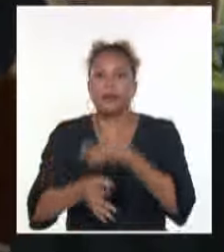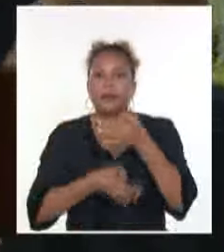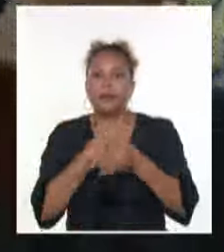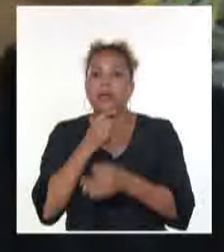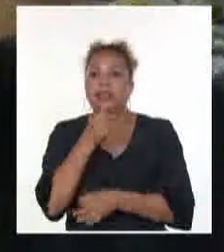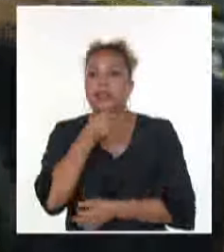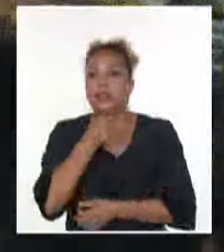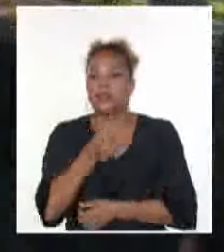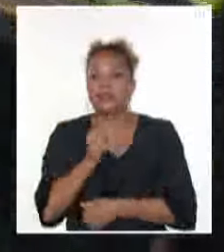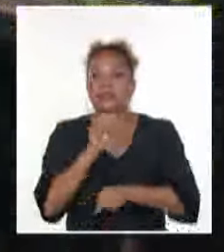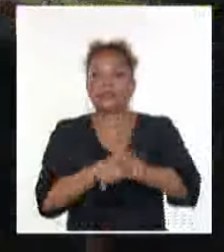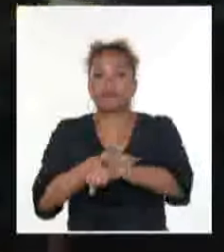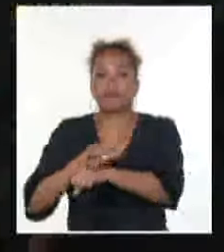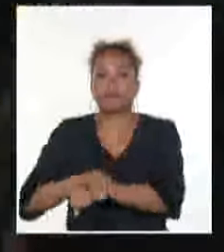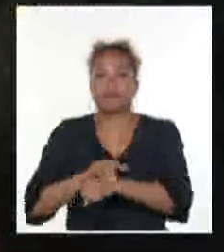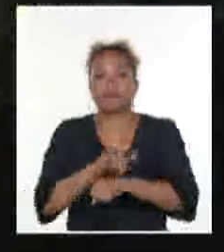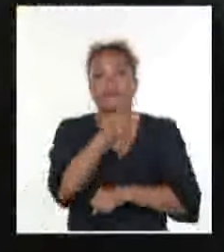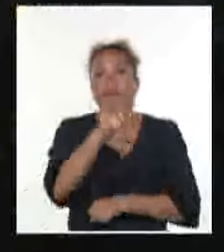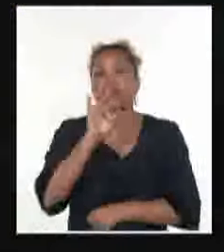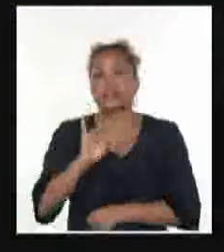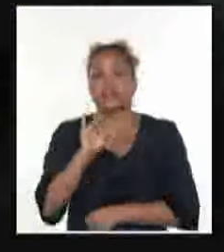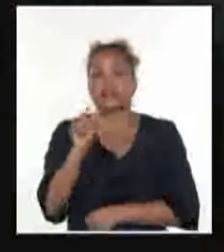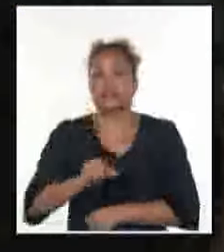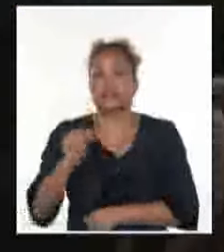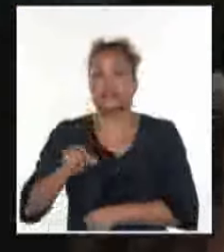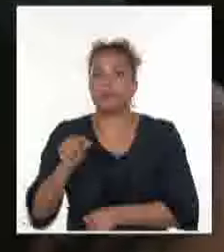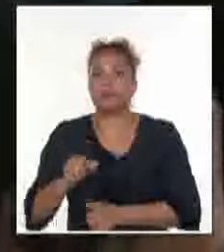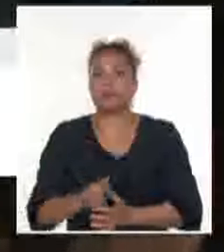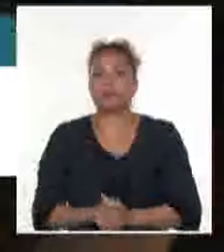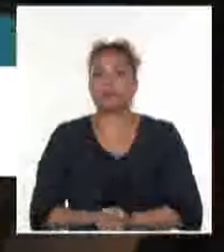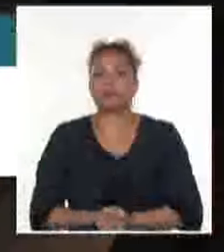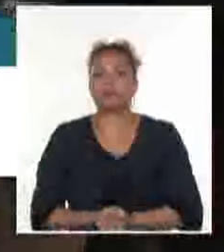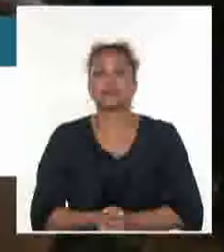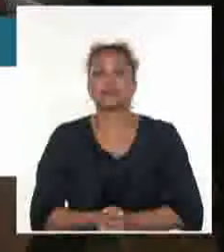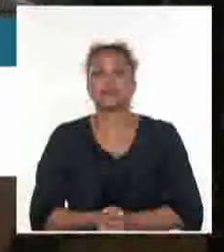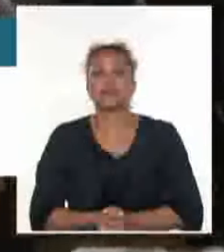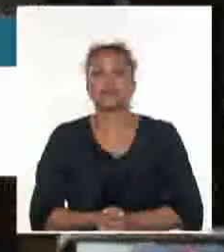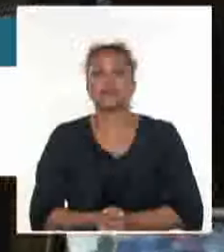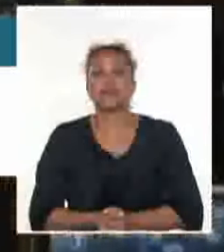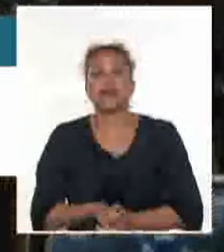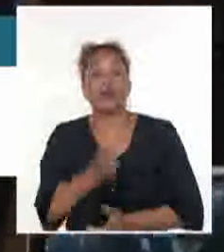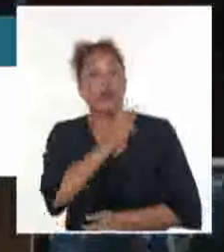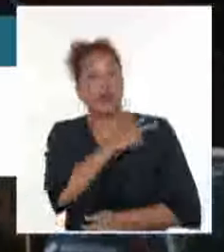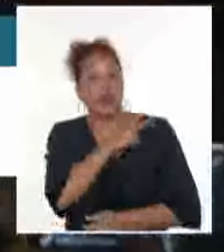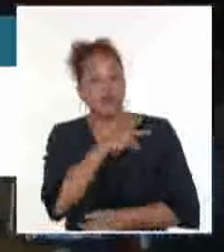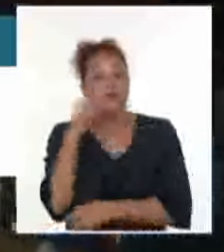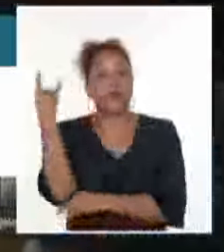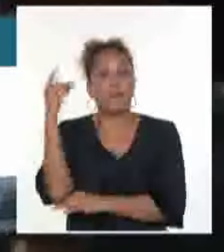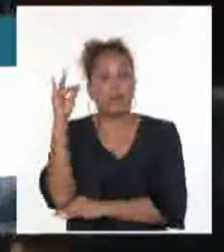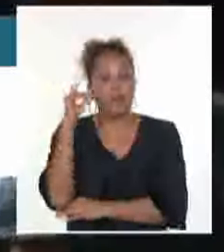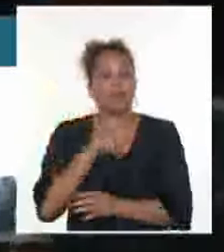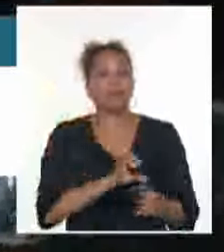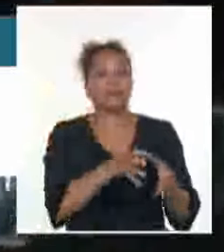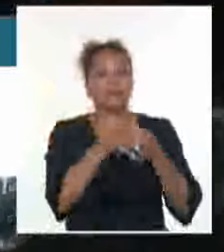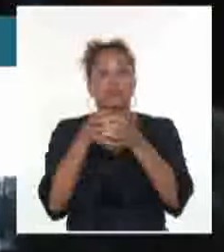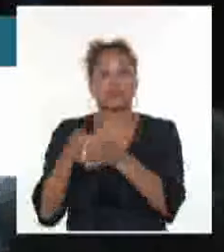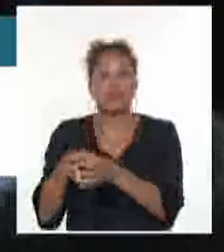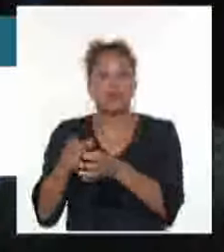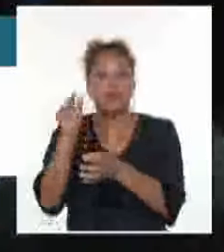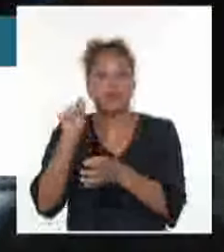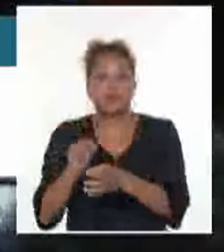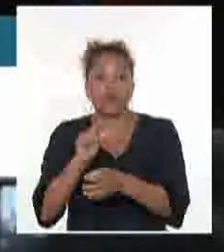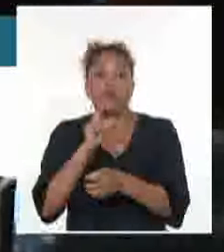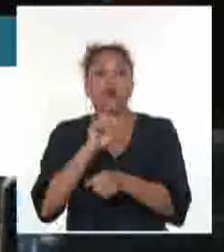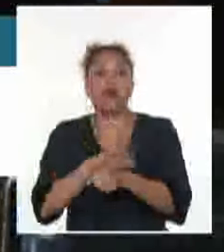sido detenidos 17 implicados en la intentona golpista. Las autoridades bolivianas buscarán llevar ante la justicia a todos los involucrados.